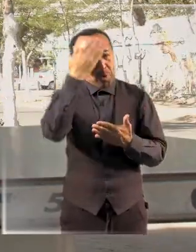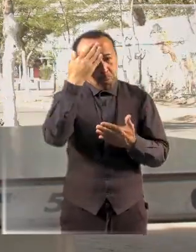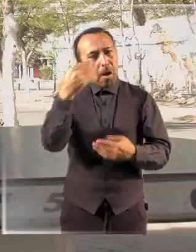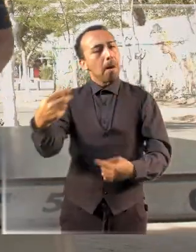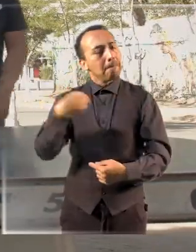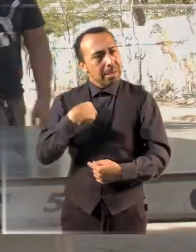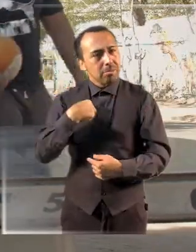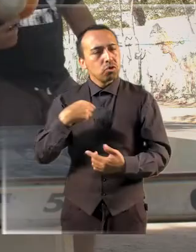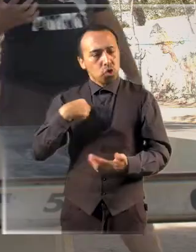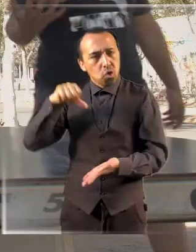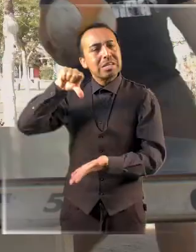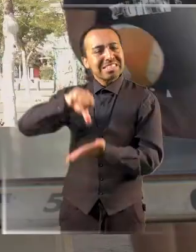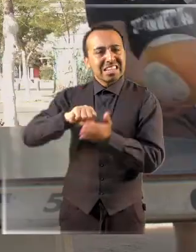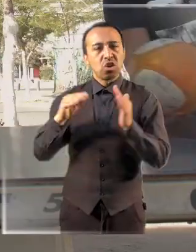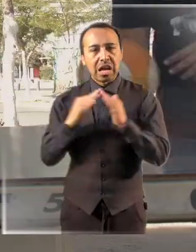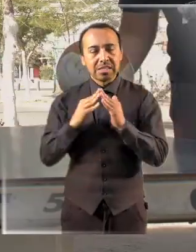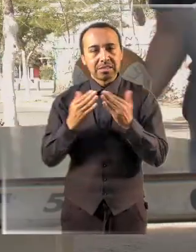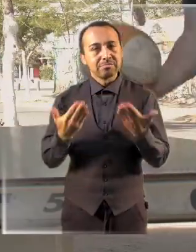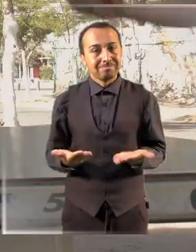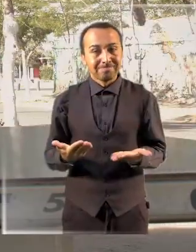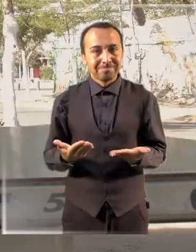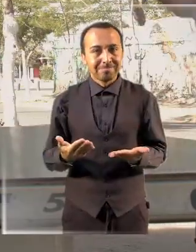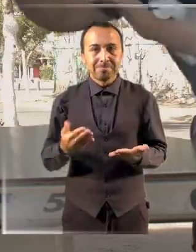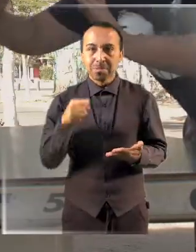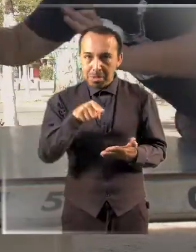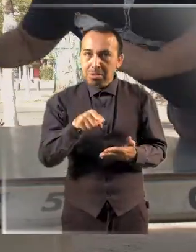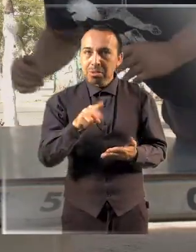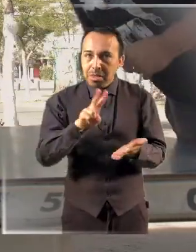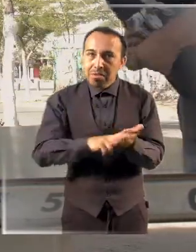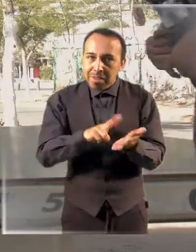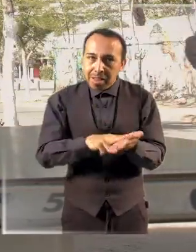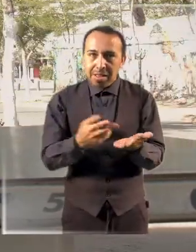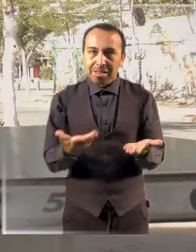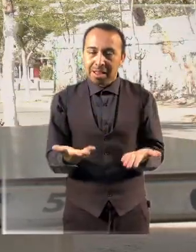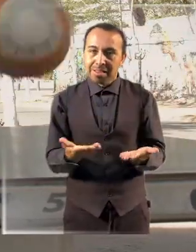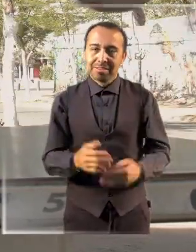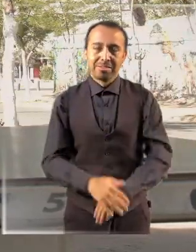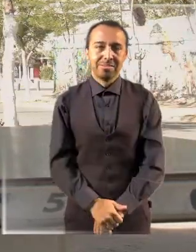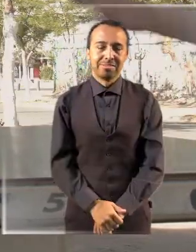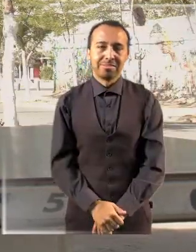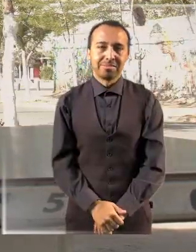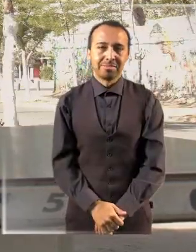preocupar de mí. Yo voy a ser el centro de la casa. Y eso así.